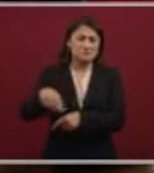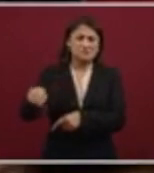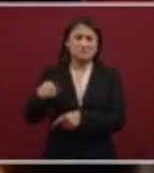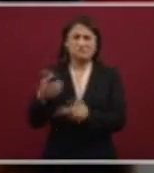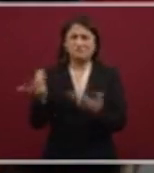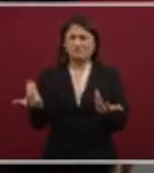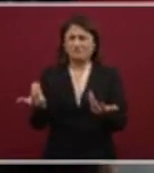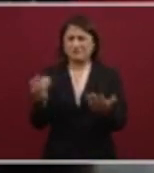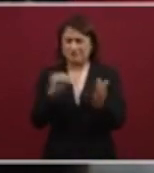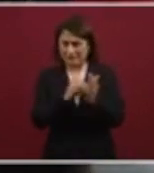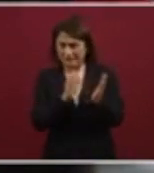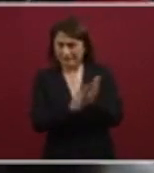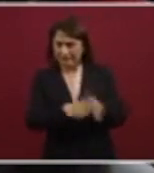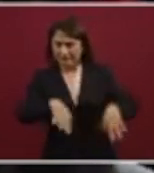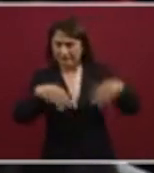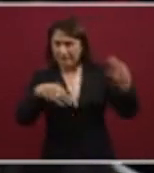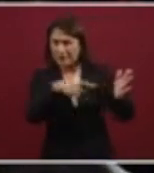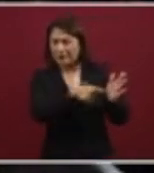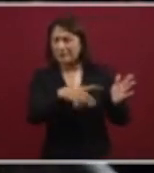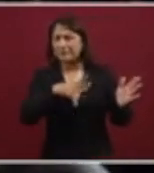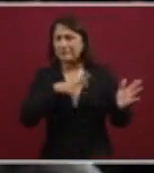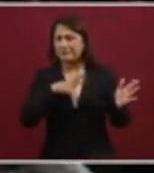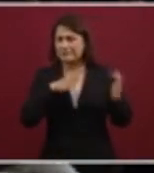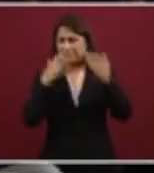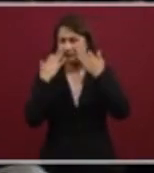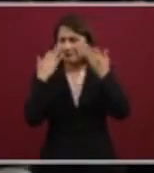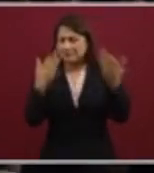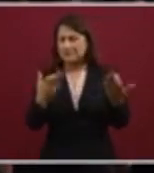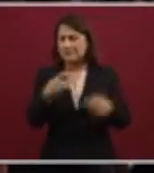La reforma energética iba a ser la panacea.